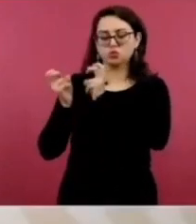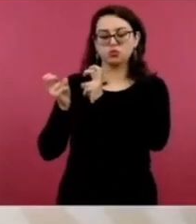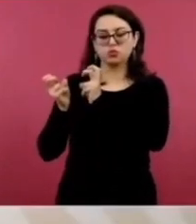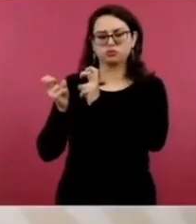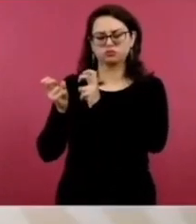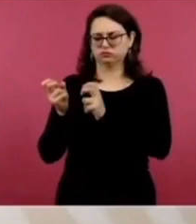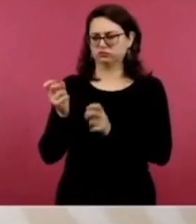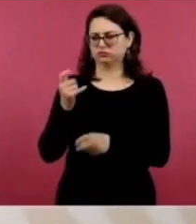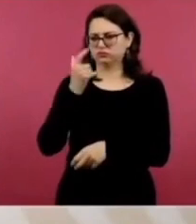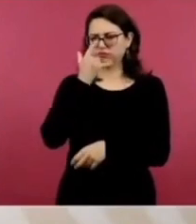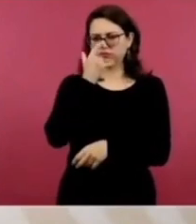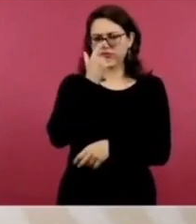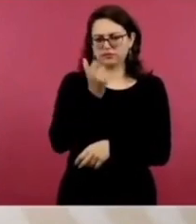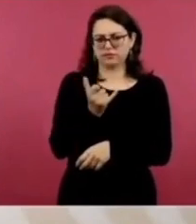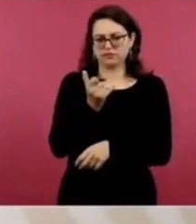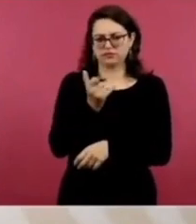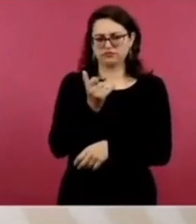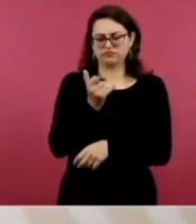Subía.